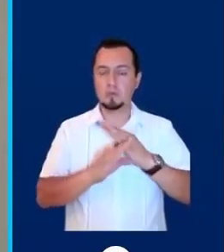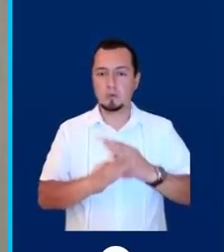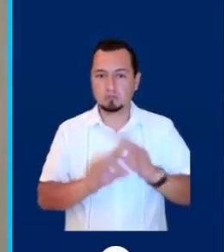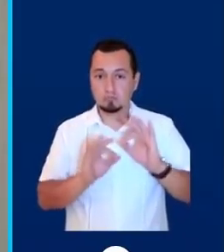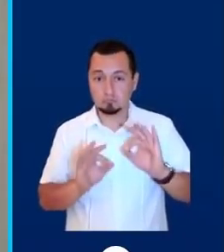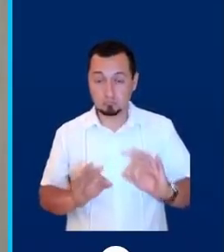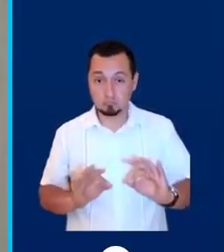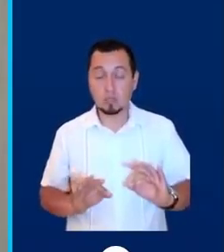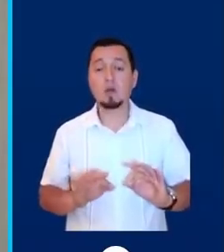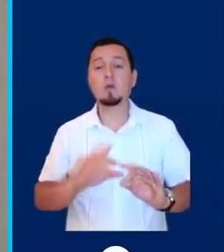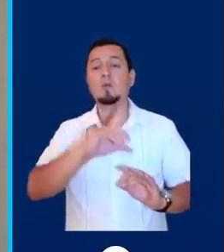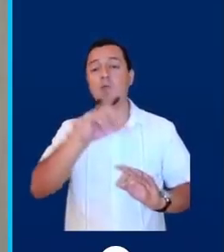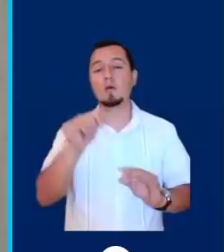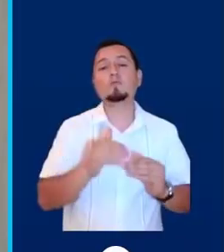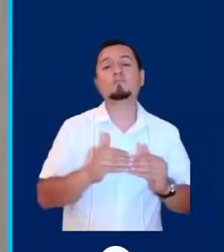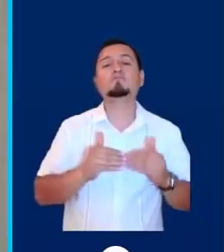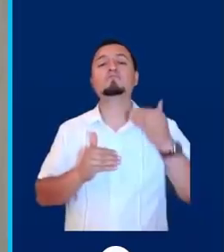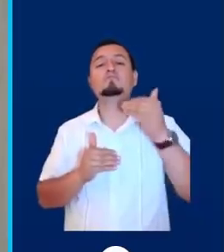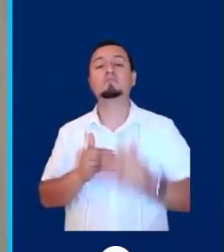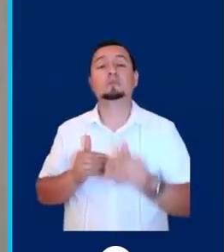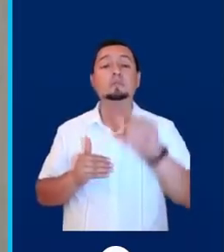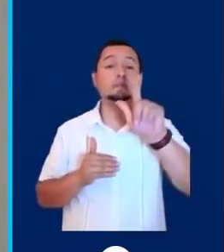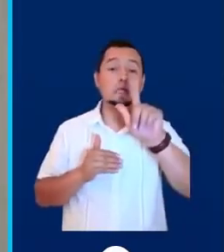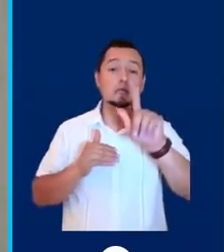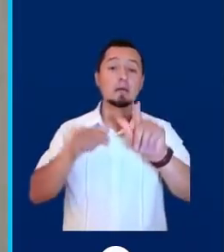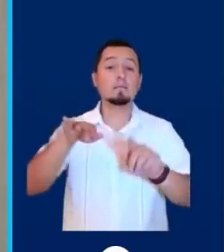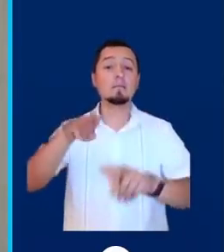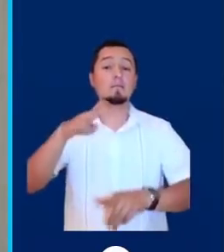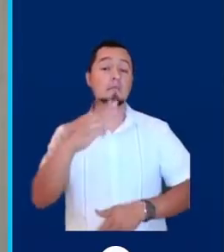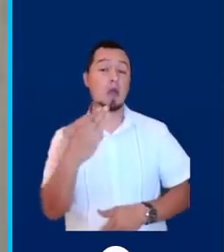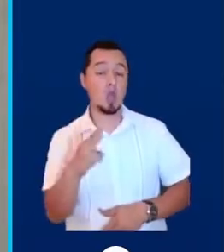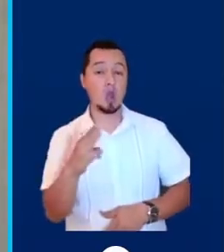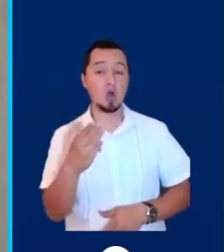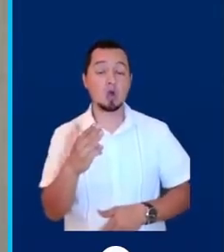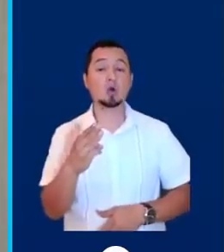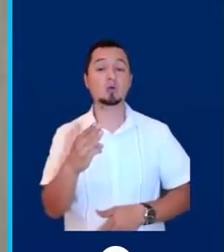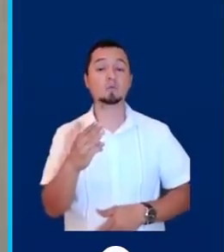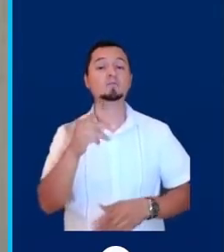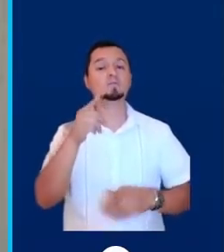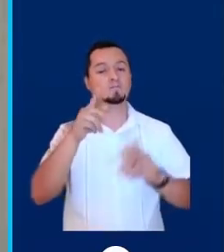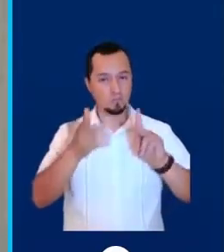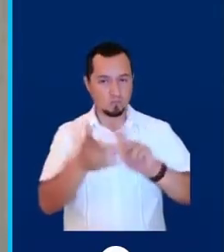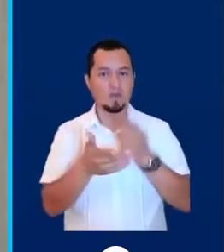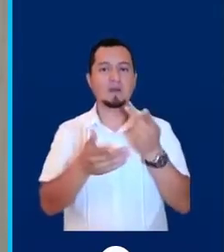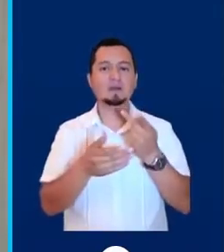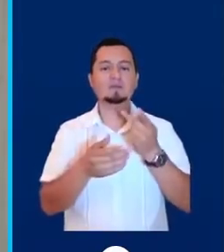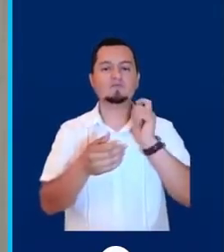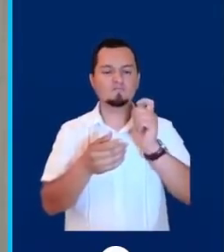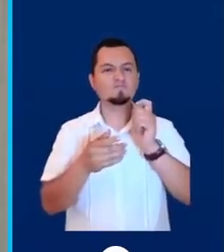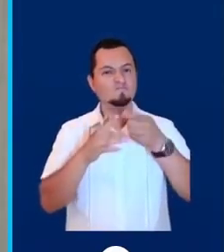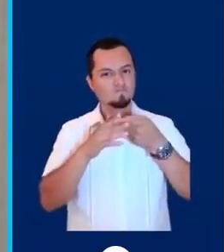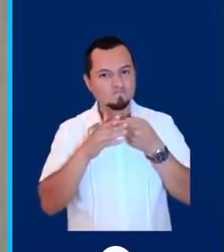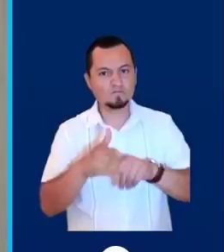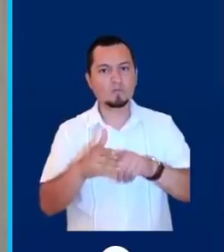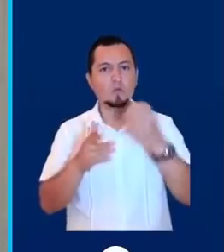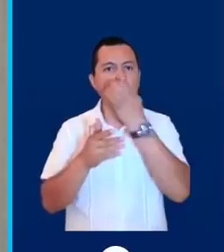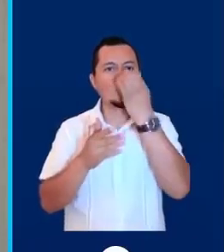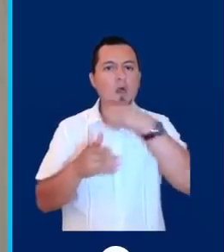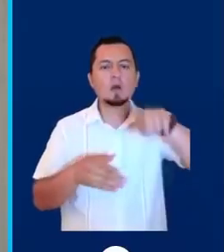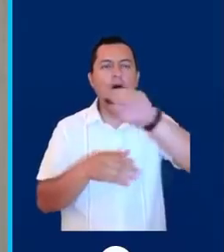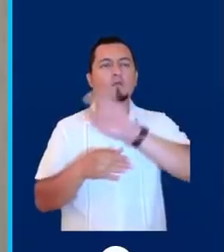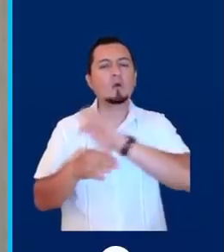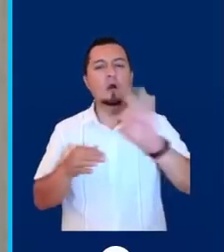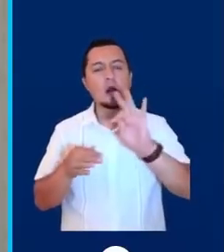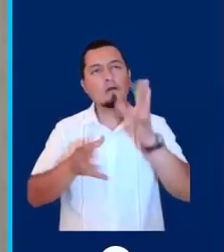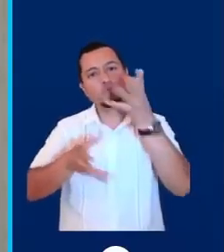es que estamos pensando que el 17 de mayo es una fecha en la que podremos reforzar ya algunas actividades de carácter presencial en